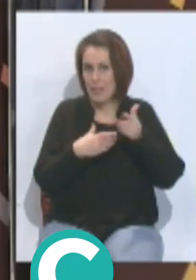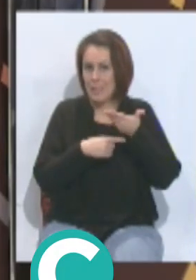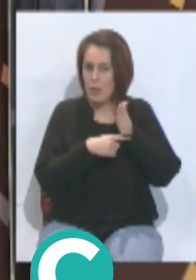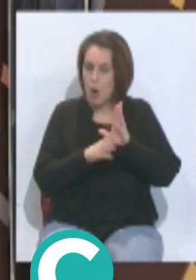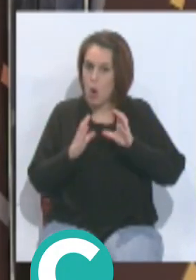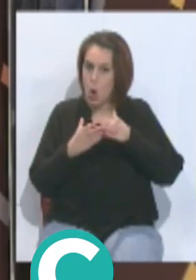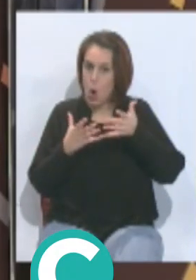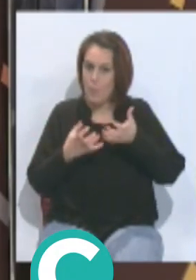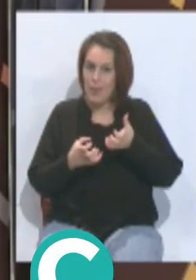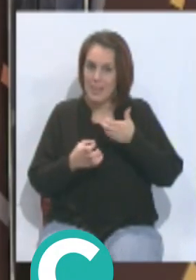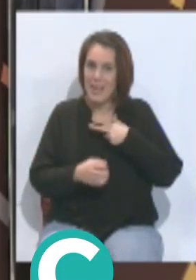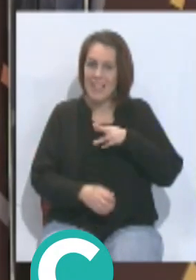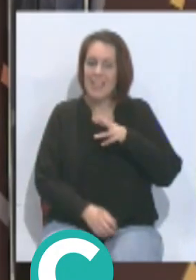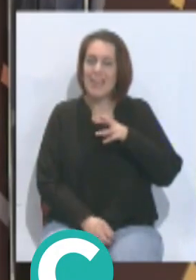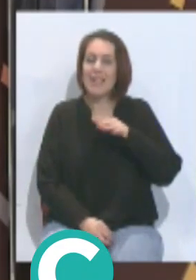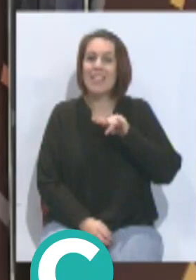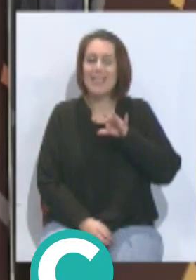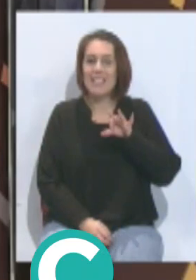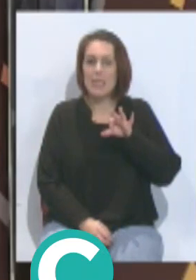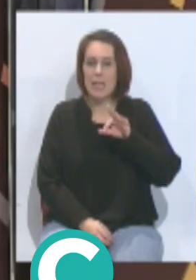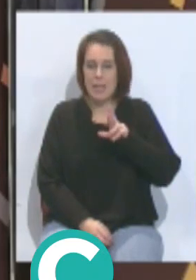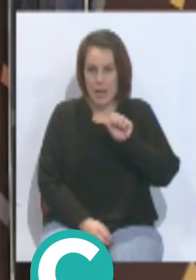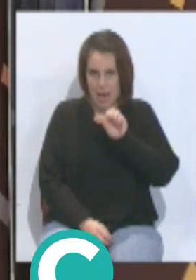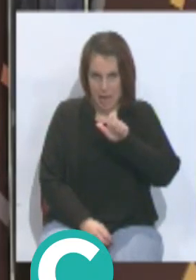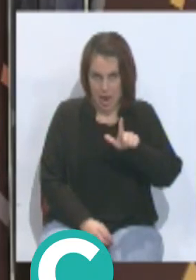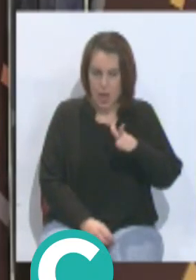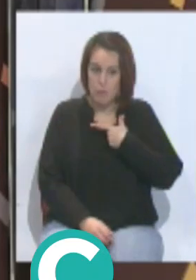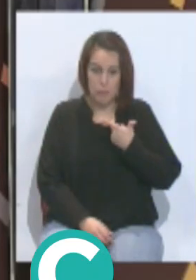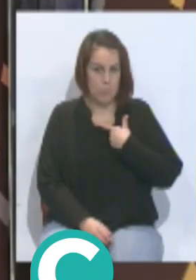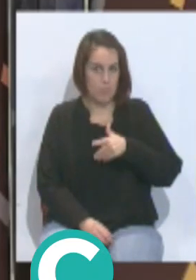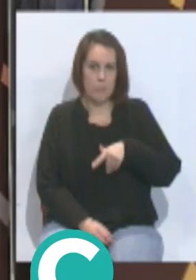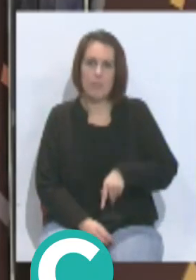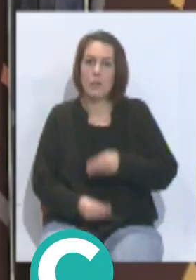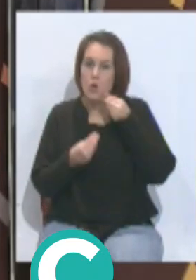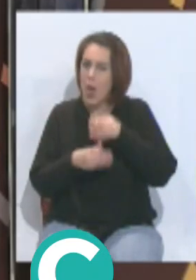de la comparsa Israel, uno de los cajonazos de la historia del carnaval.